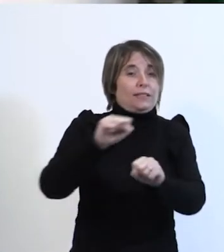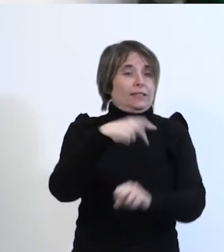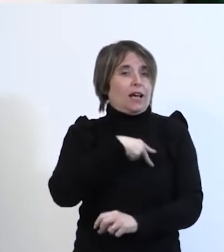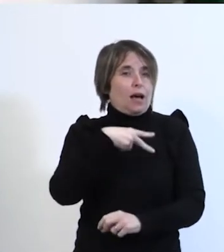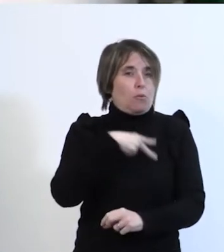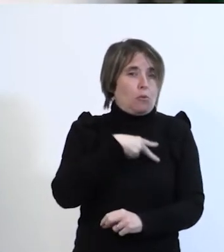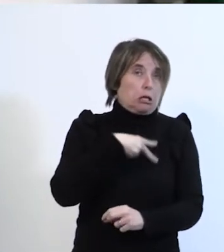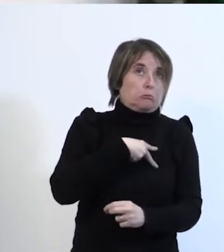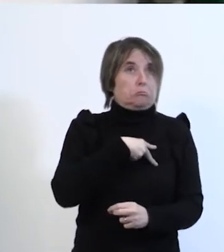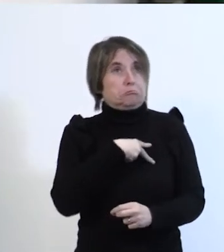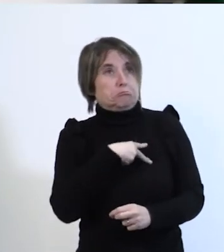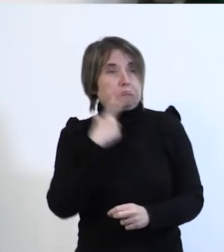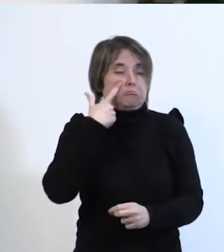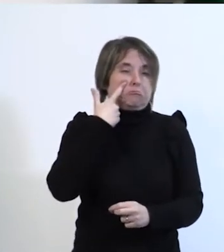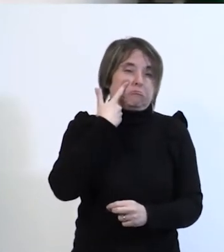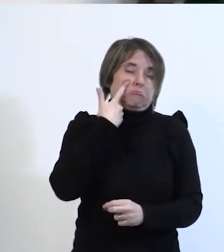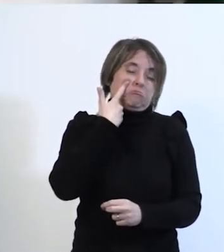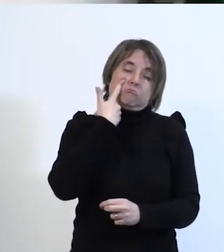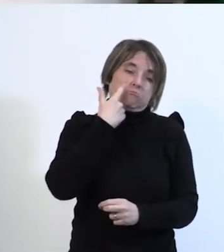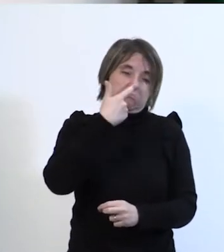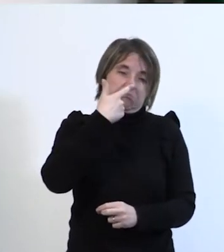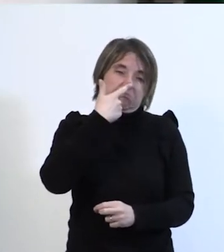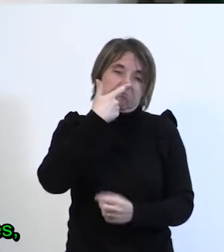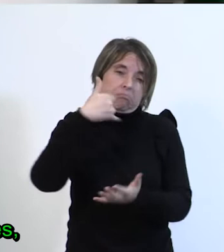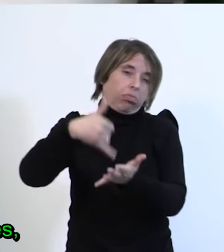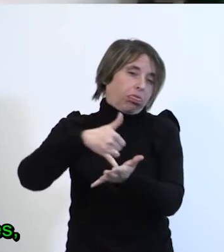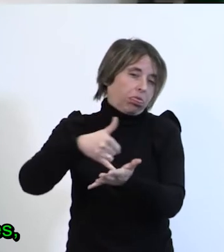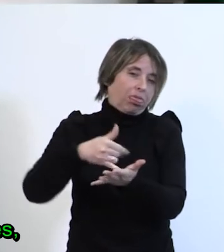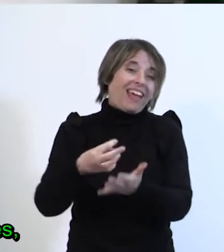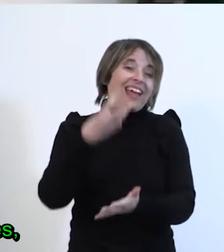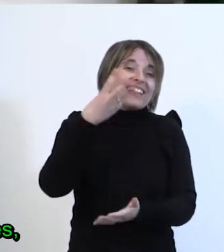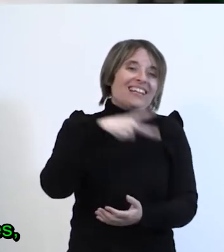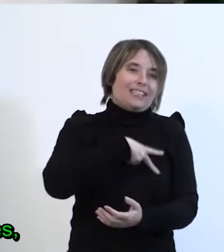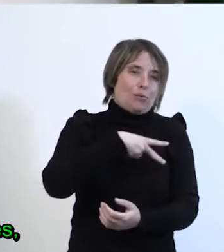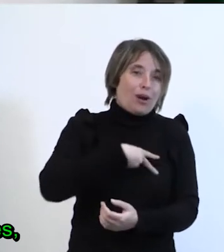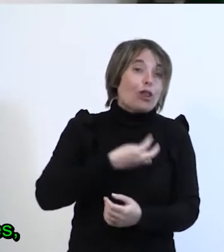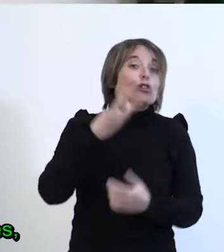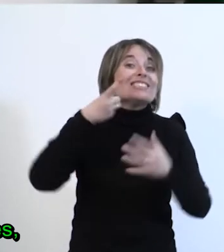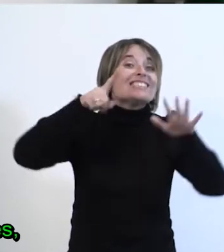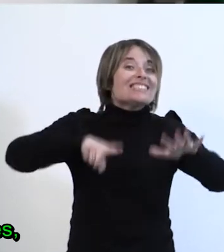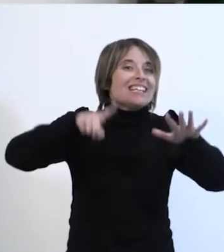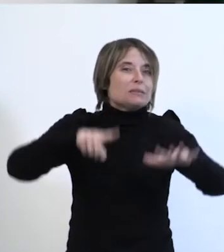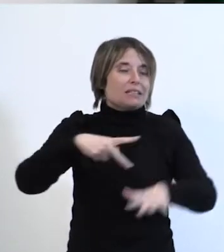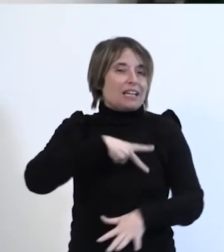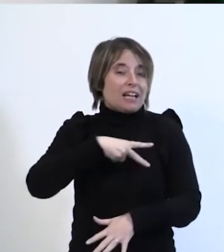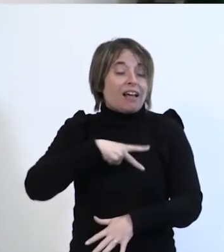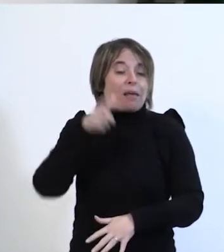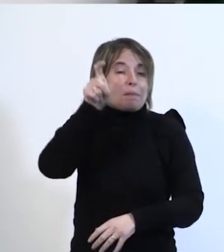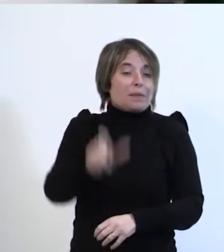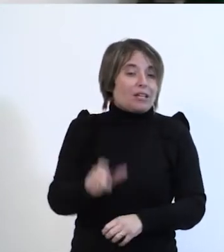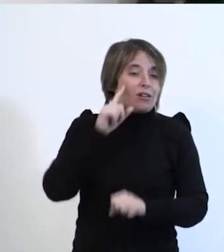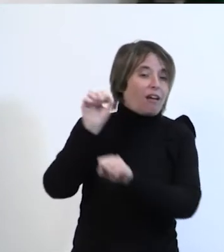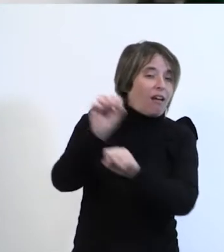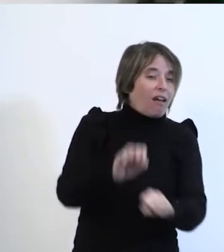defensa fue muy, muy ineficaz, voy a decirlo, tuvo 3 defensores en 6 meses. El